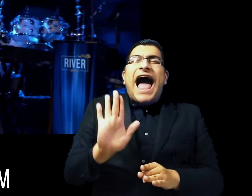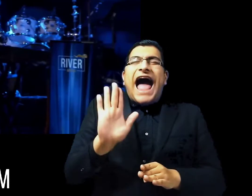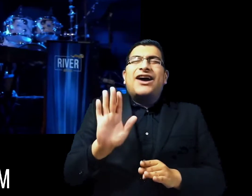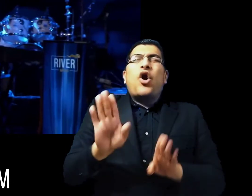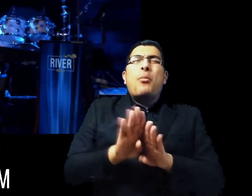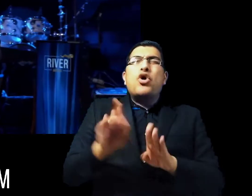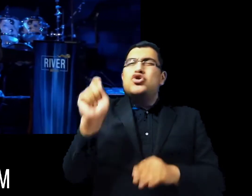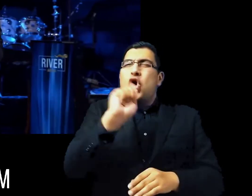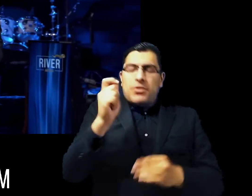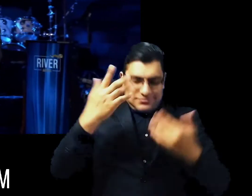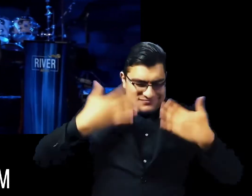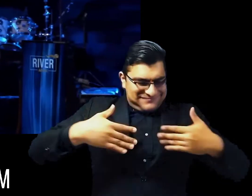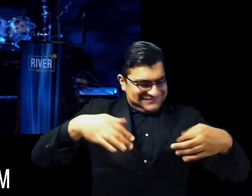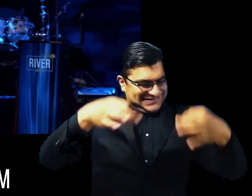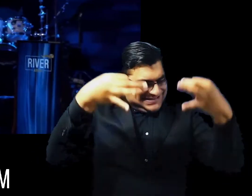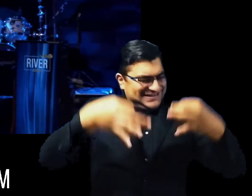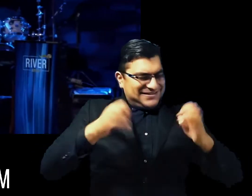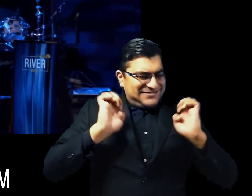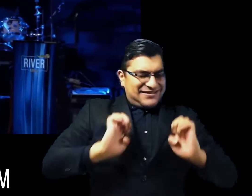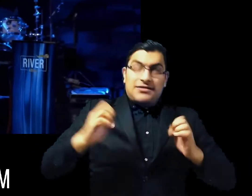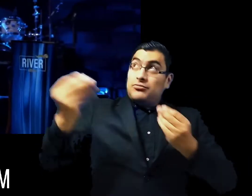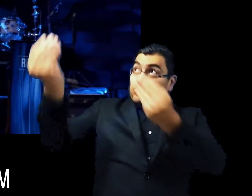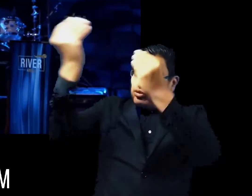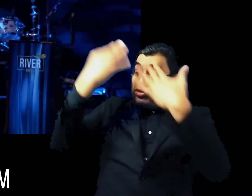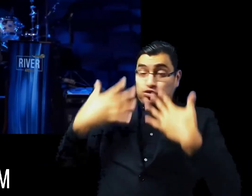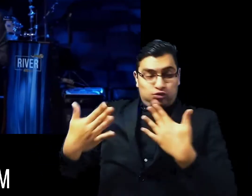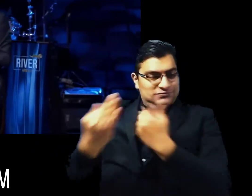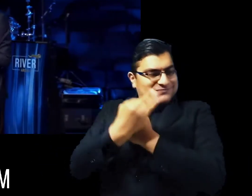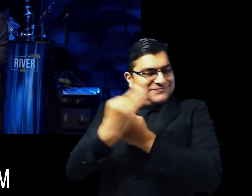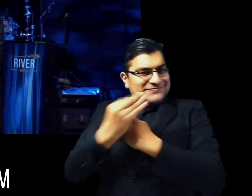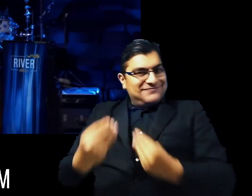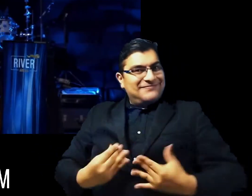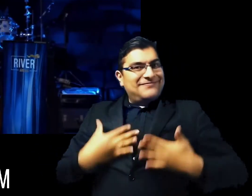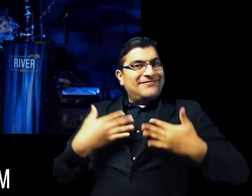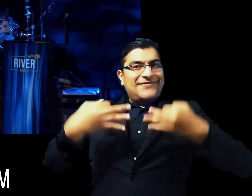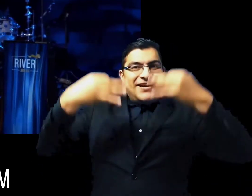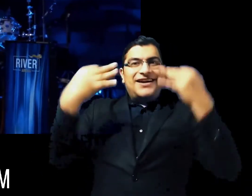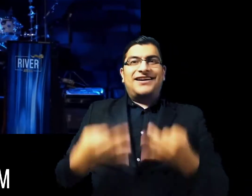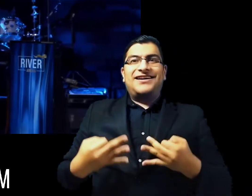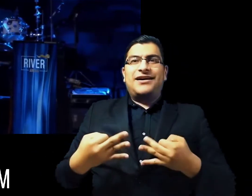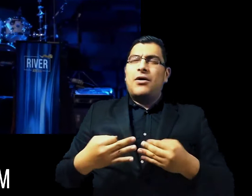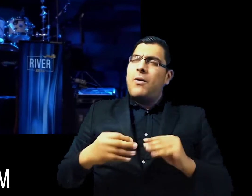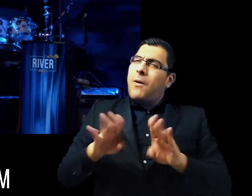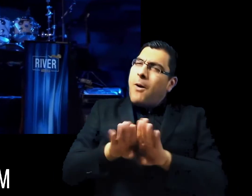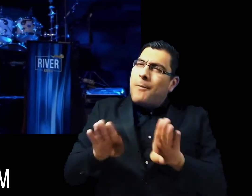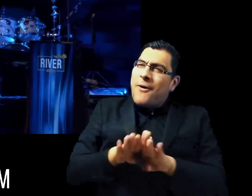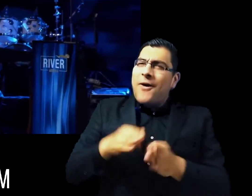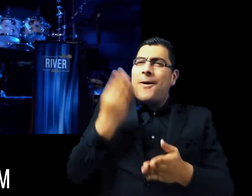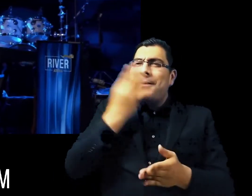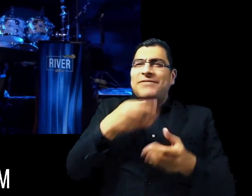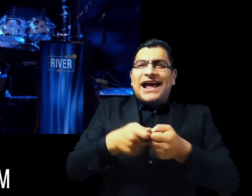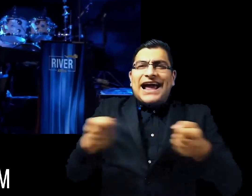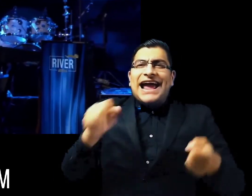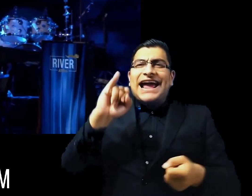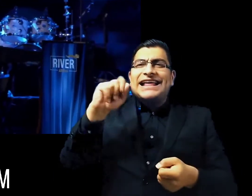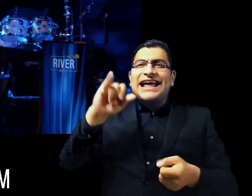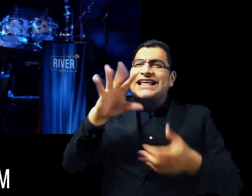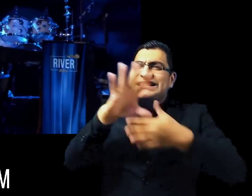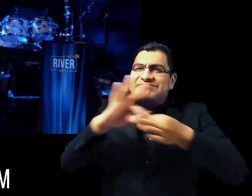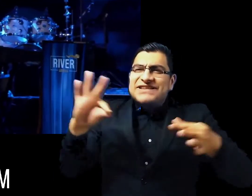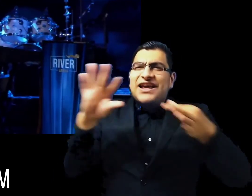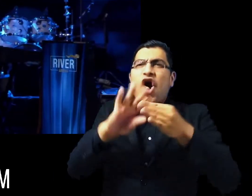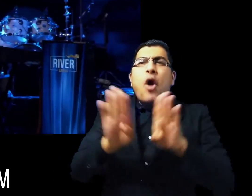a novia adornada con joyas. Isaías declara lo que el Señor